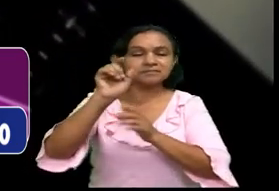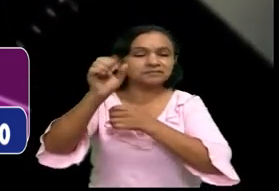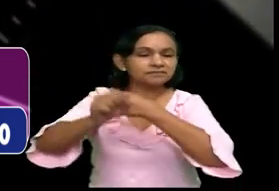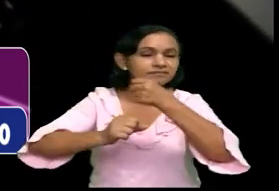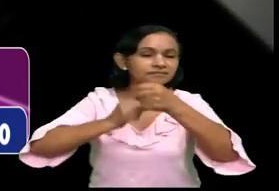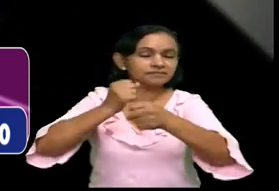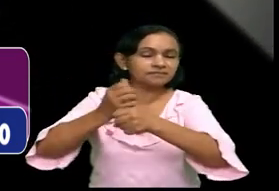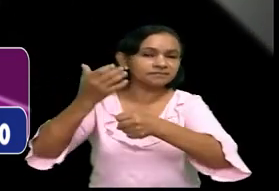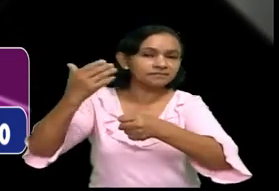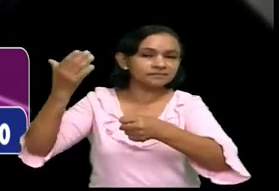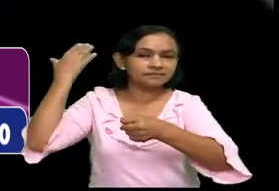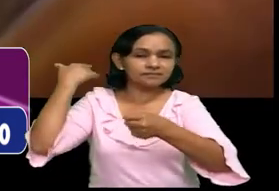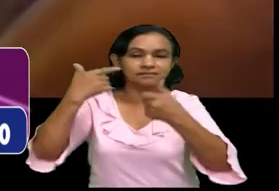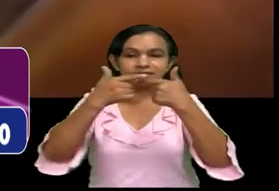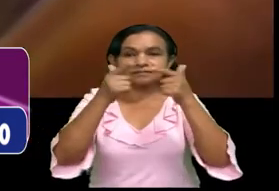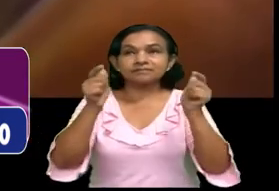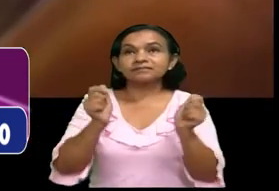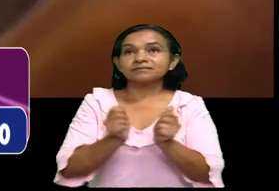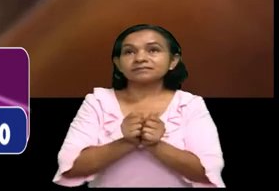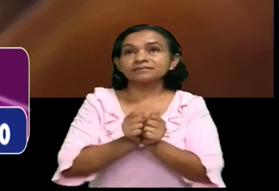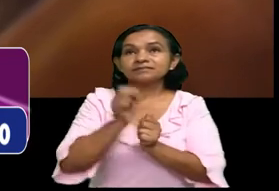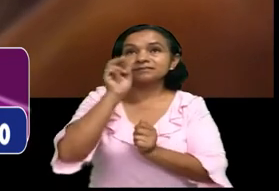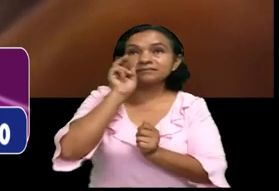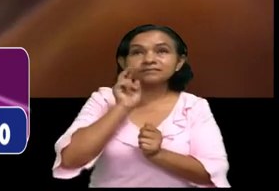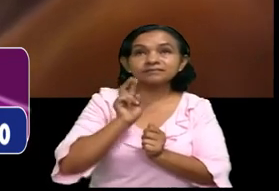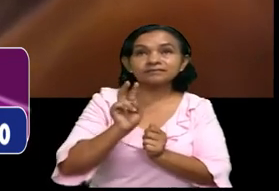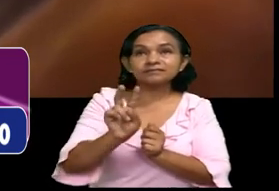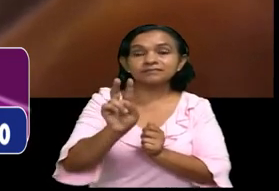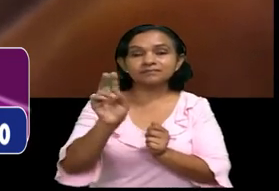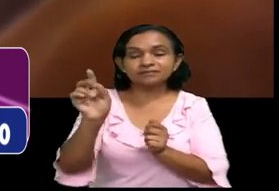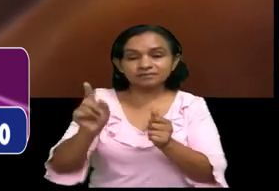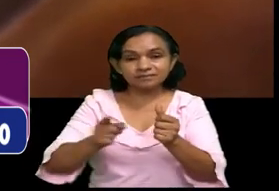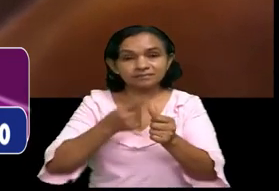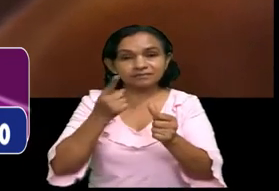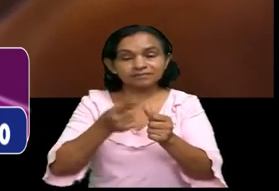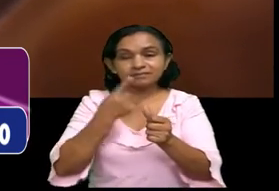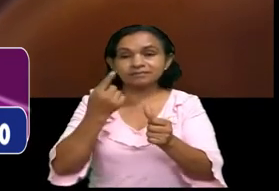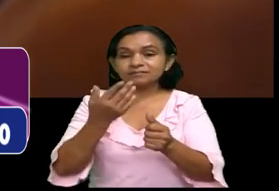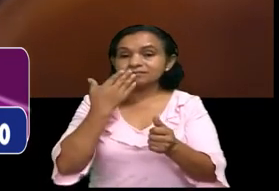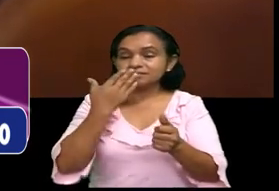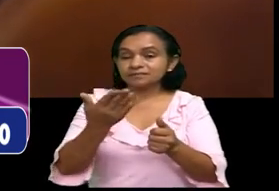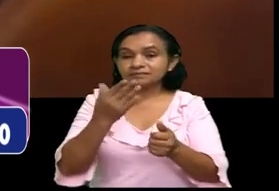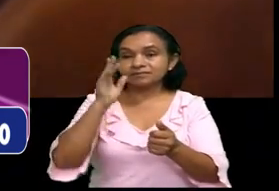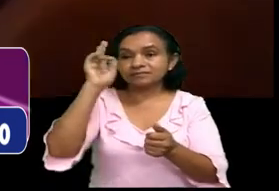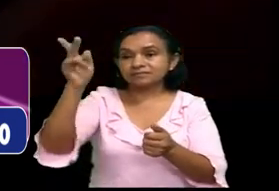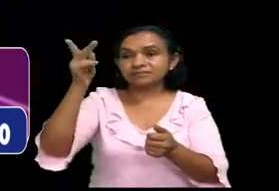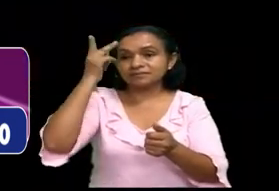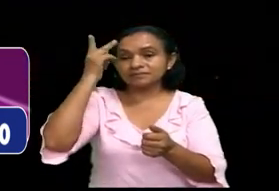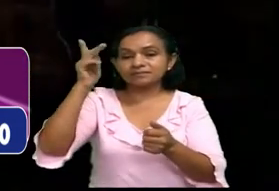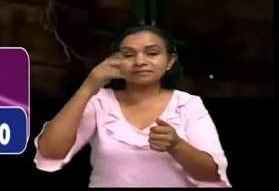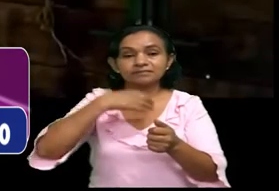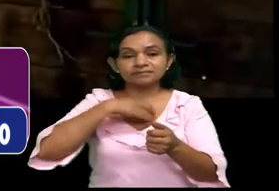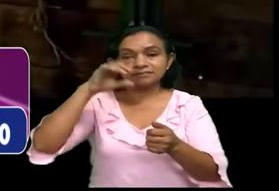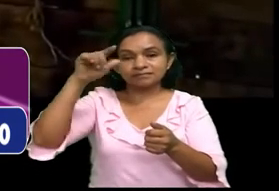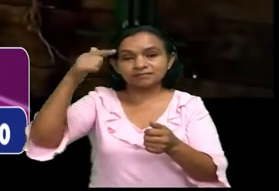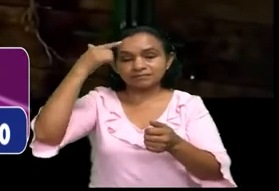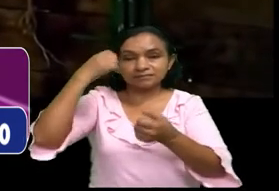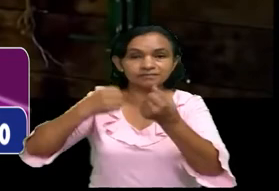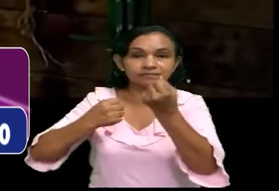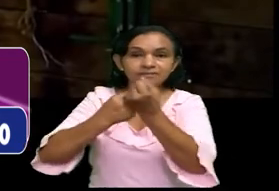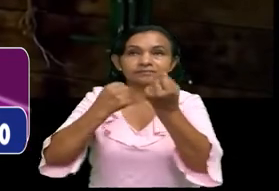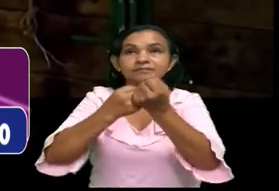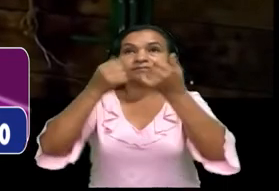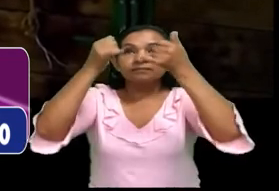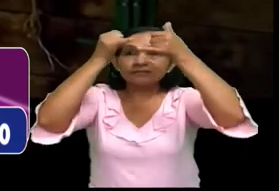con el sector. Entonces, nosotros vemos en esta estrategia, en primer lugar, una voluntad política del gobierno de respaldar la